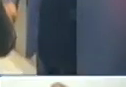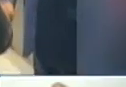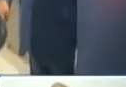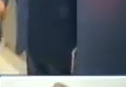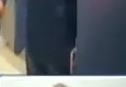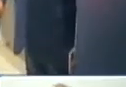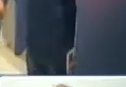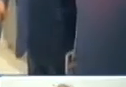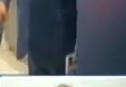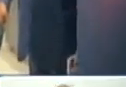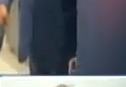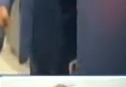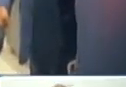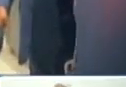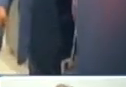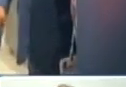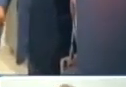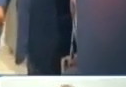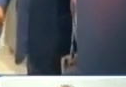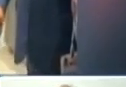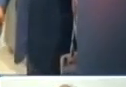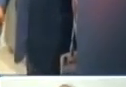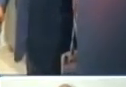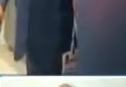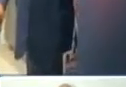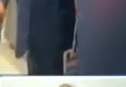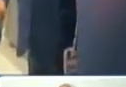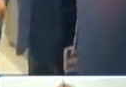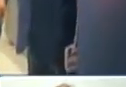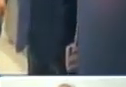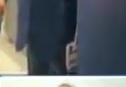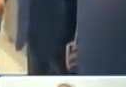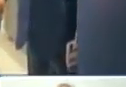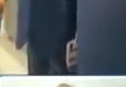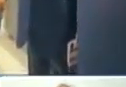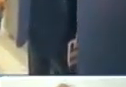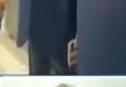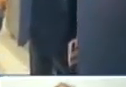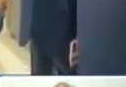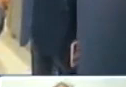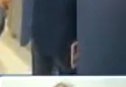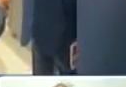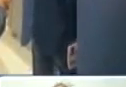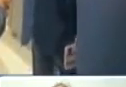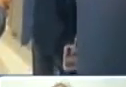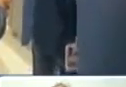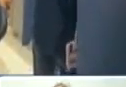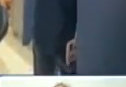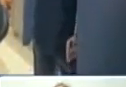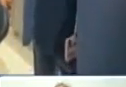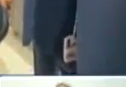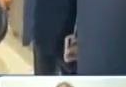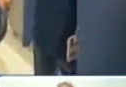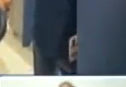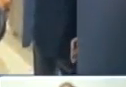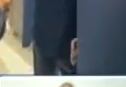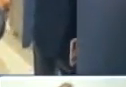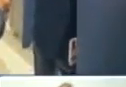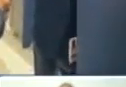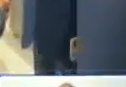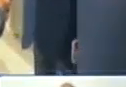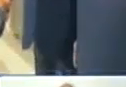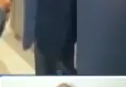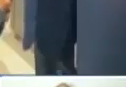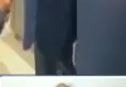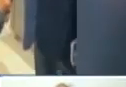progresando avanzando con sacrificio con trabajo con esfuerzo con Lucha y en ese marco